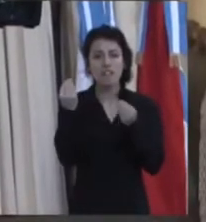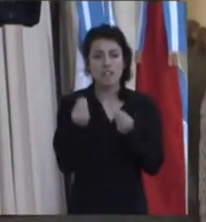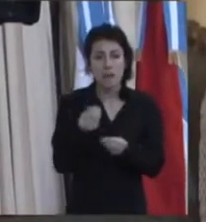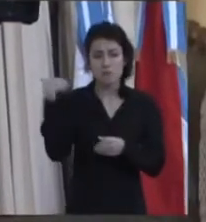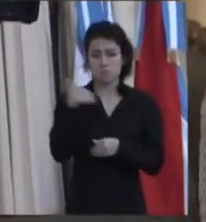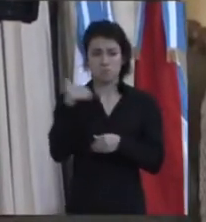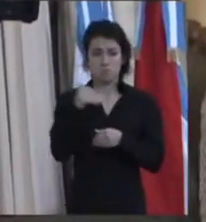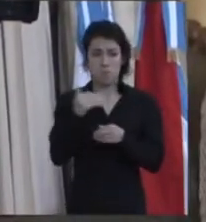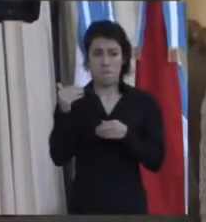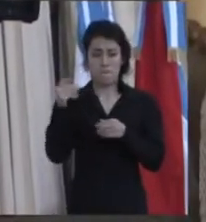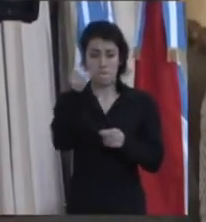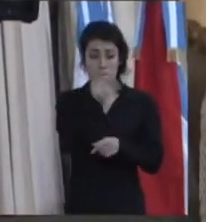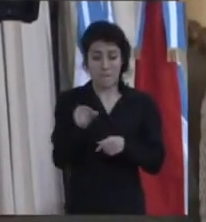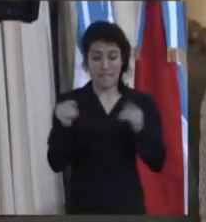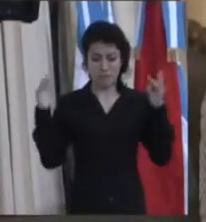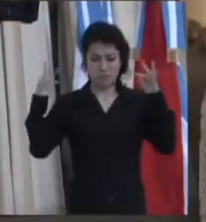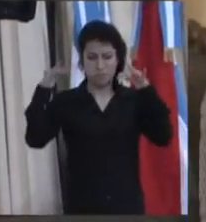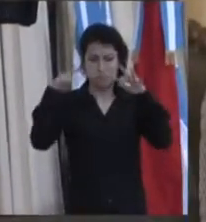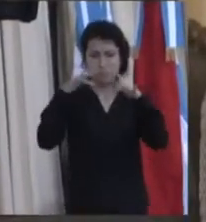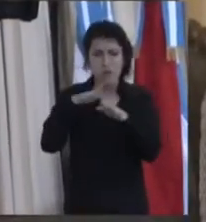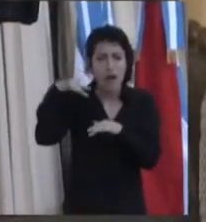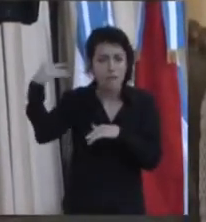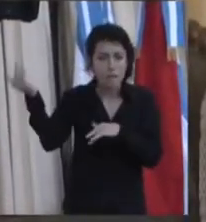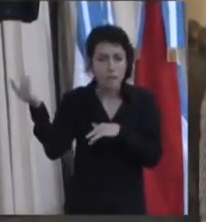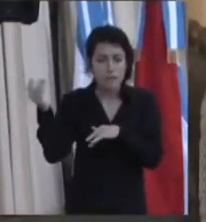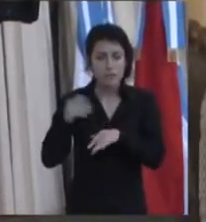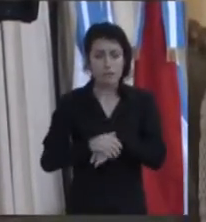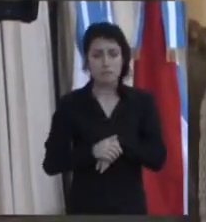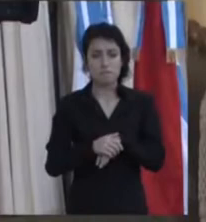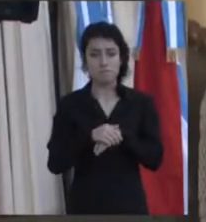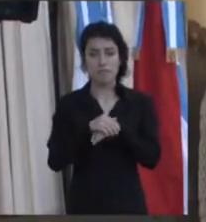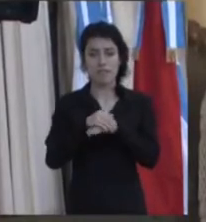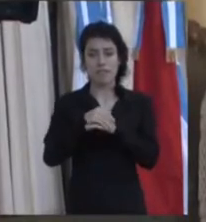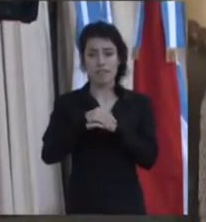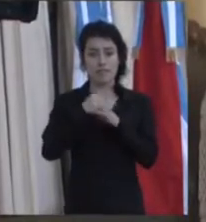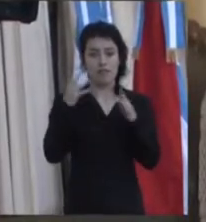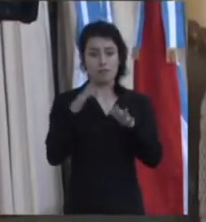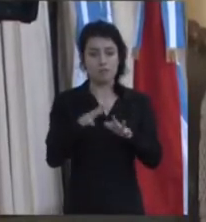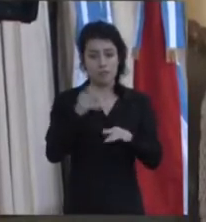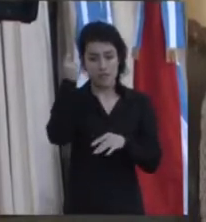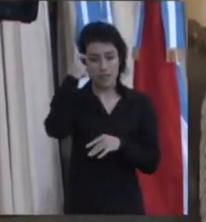nuestro país. Hacía apenas 10 años que se había inaugurado el Teatro Colón.